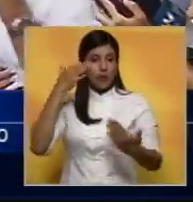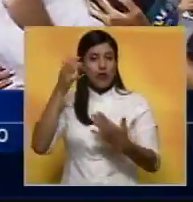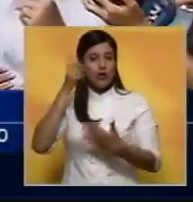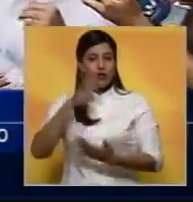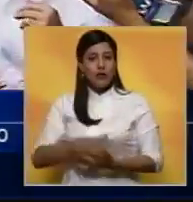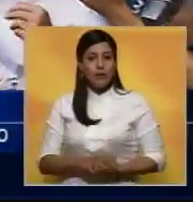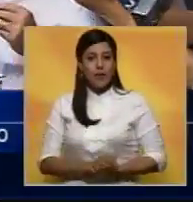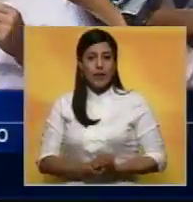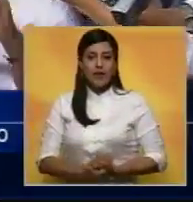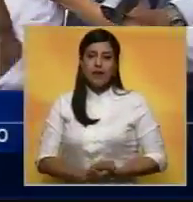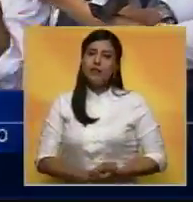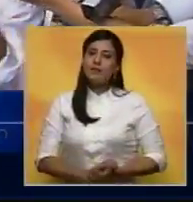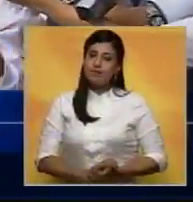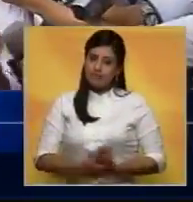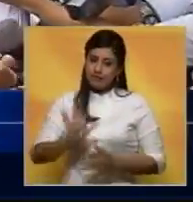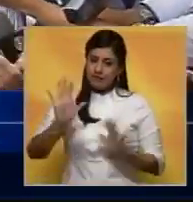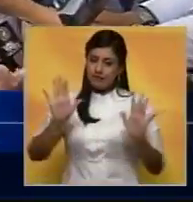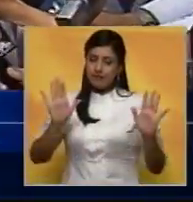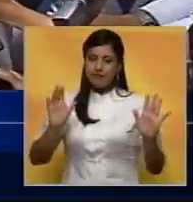Ayub.